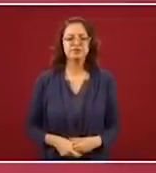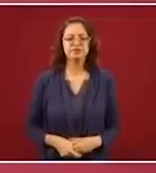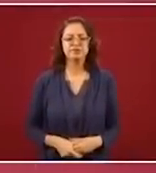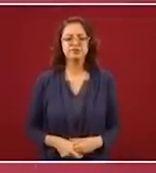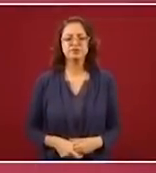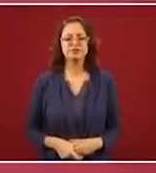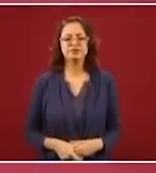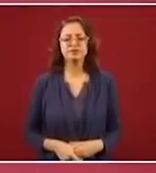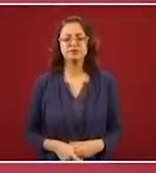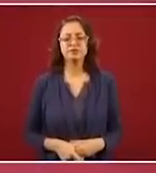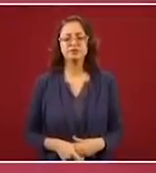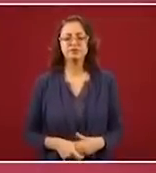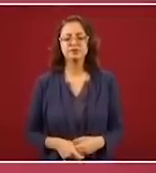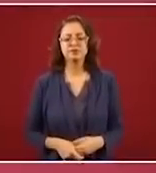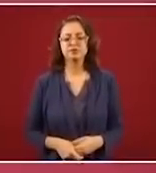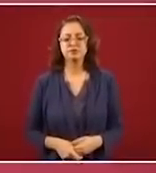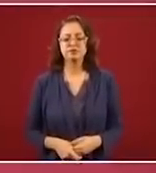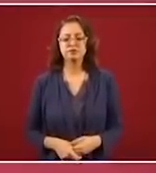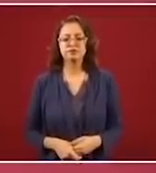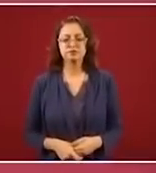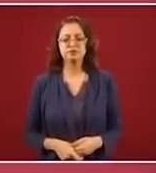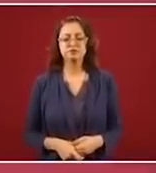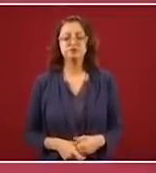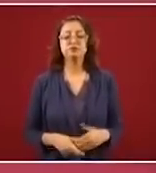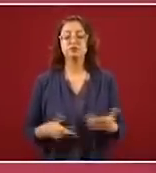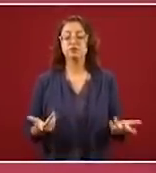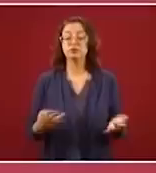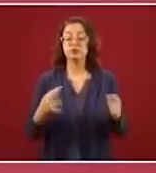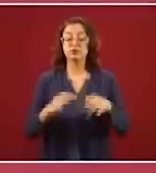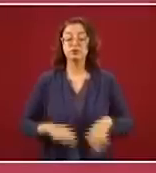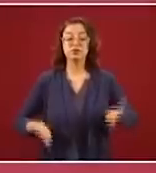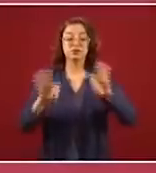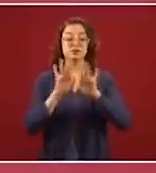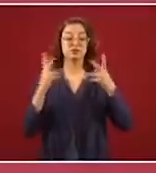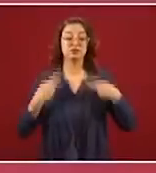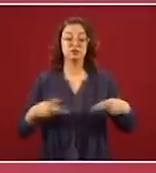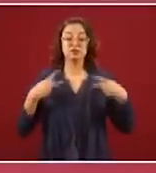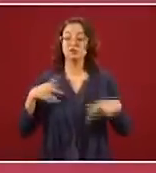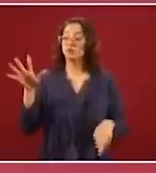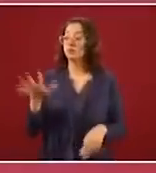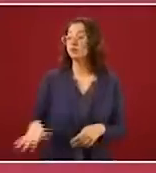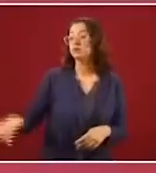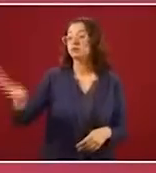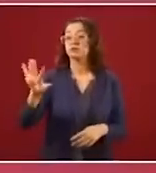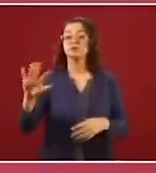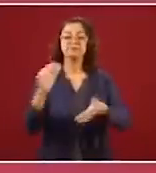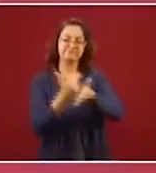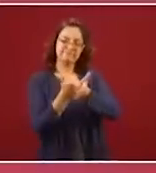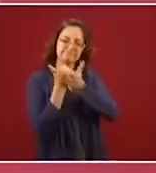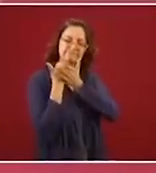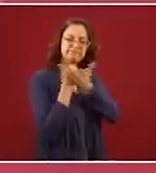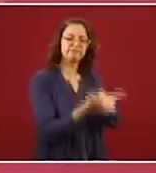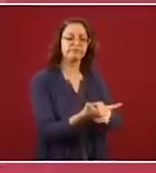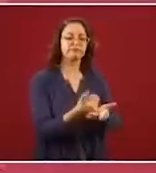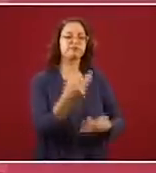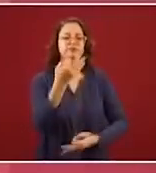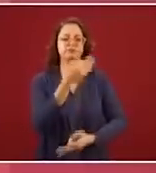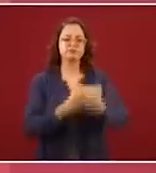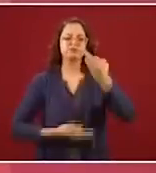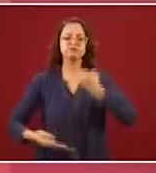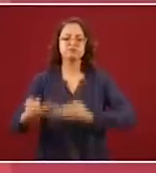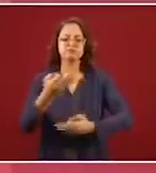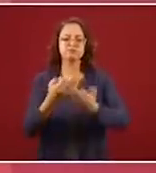Es que la gente nos ayude, que todos actuemos con